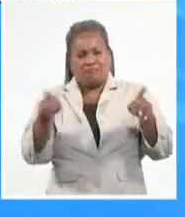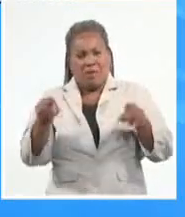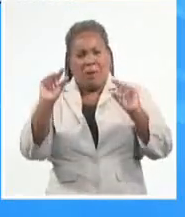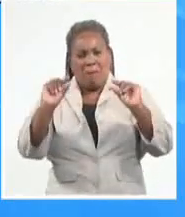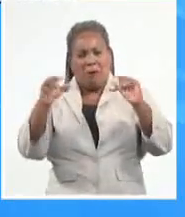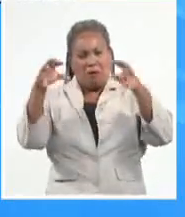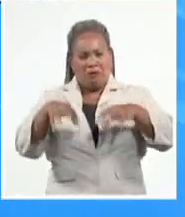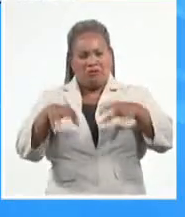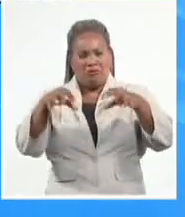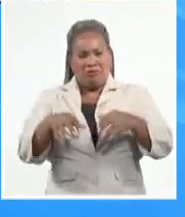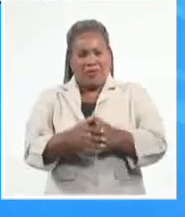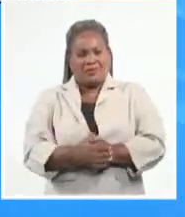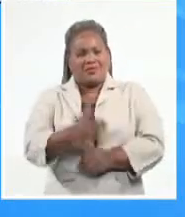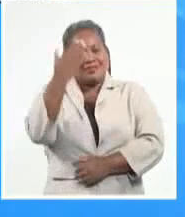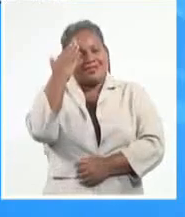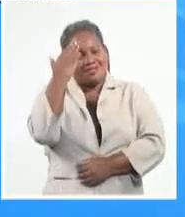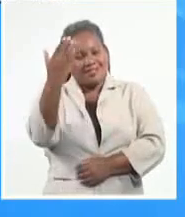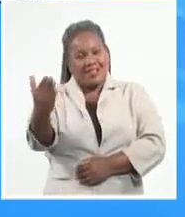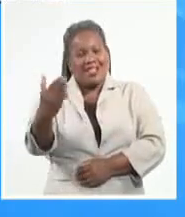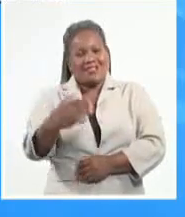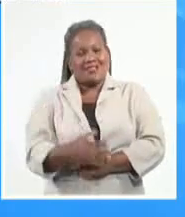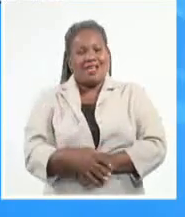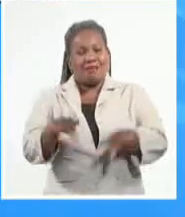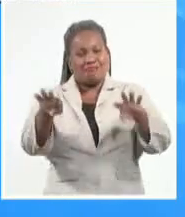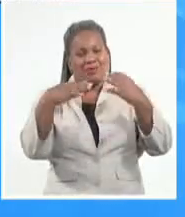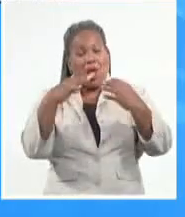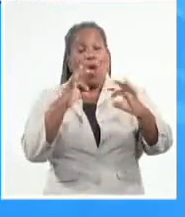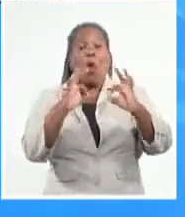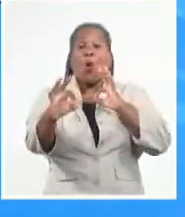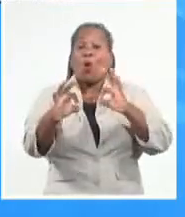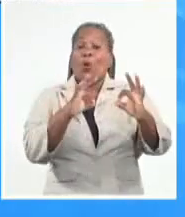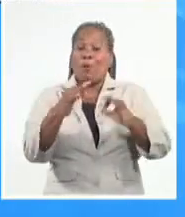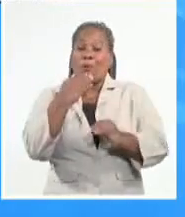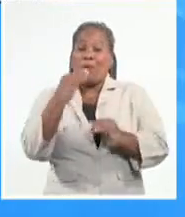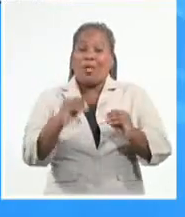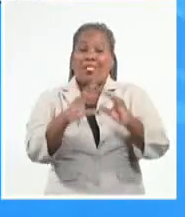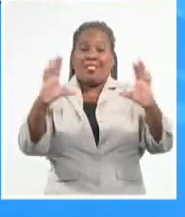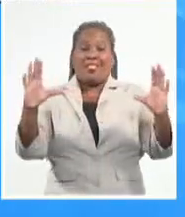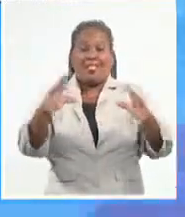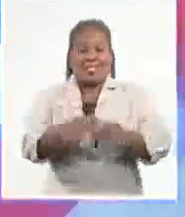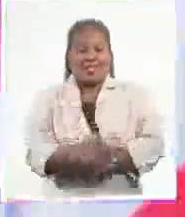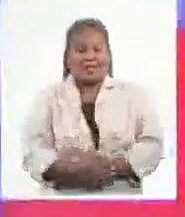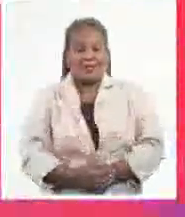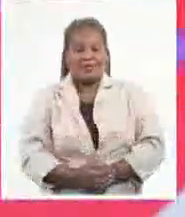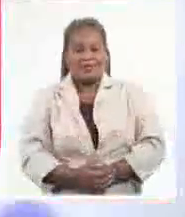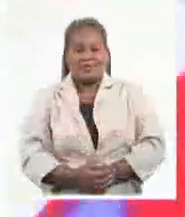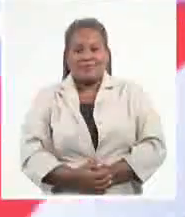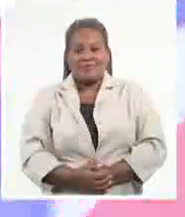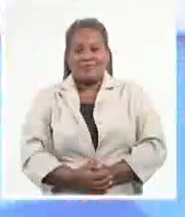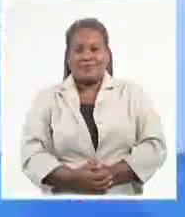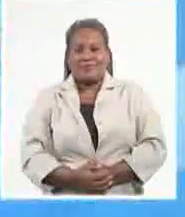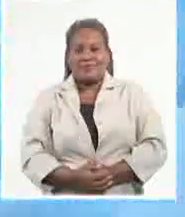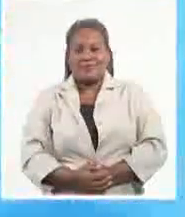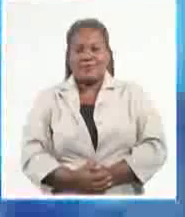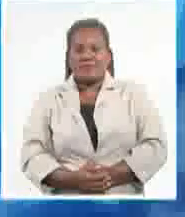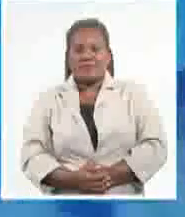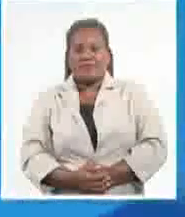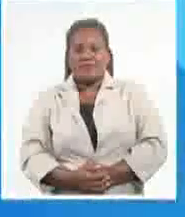Hasta aquí el tiempo. Gracias por la compañía. Cuídese mucho y tenga buen día.